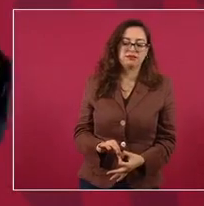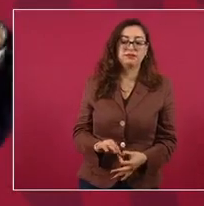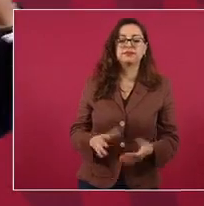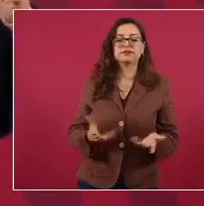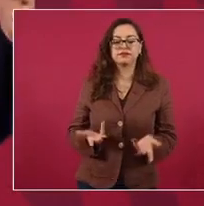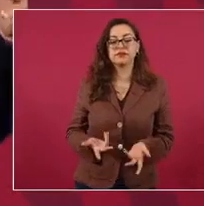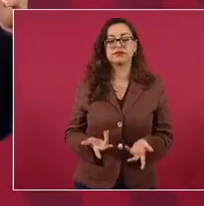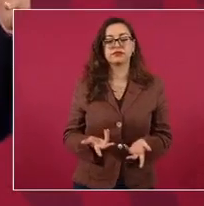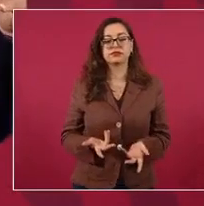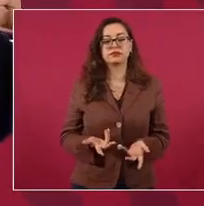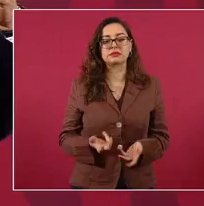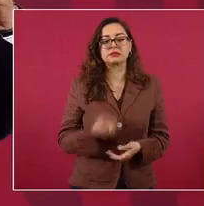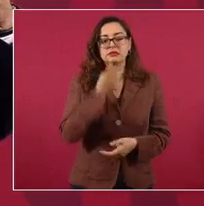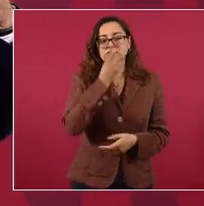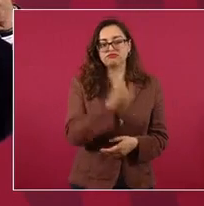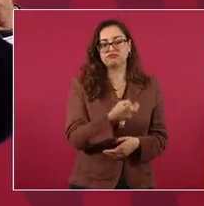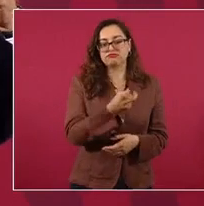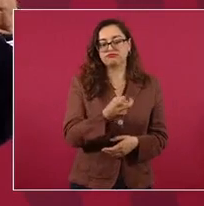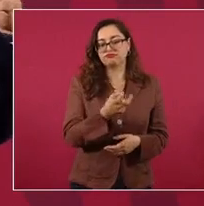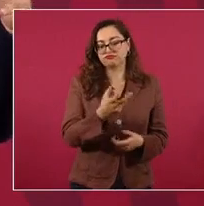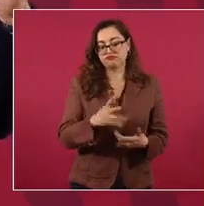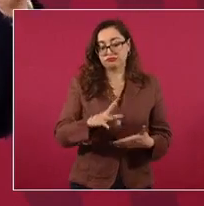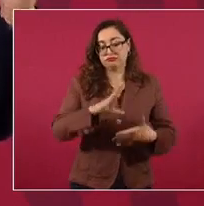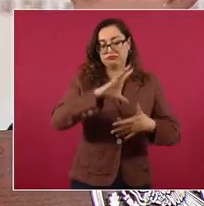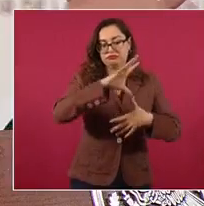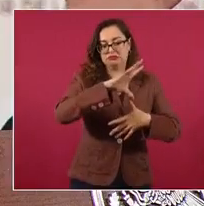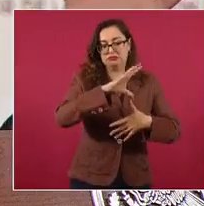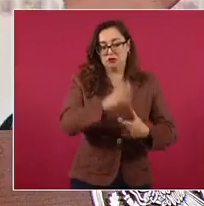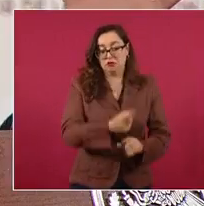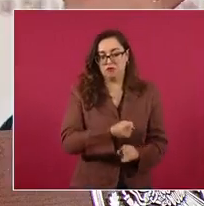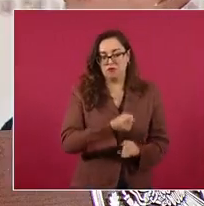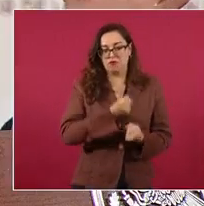y sería una región con mucho potencial mundial.